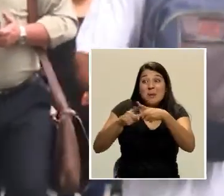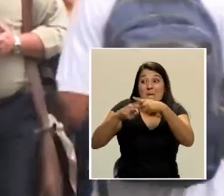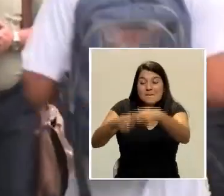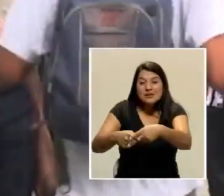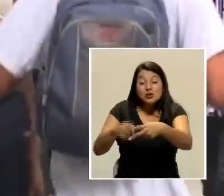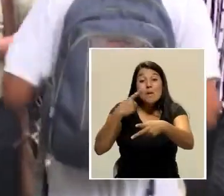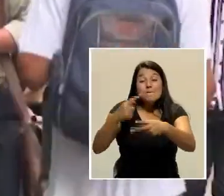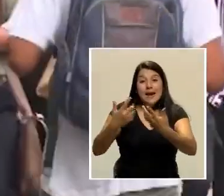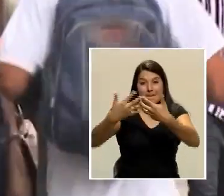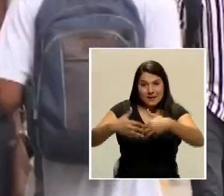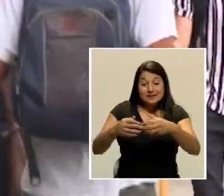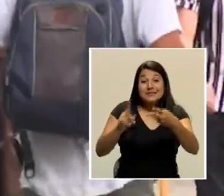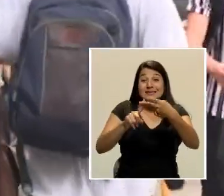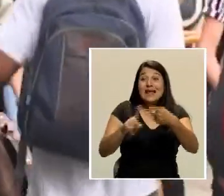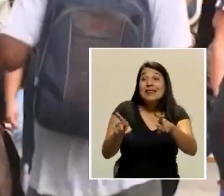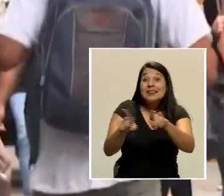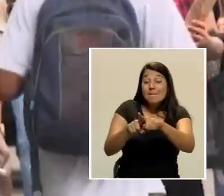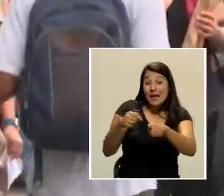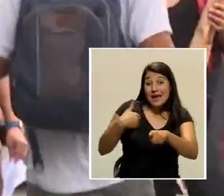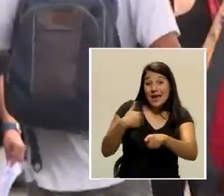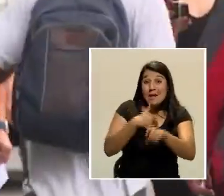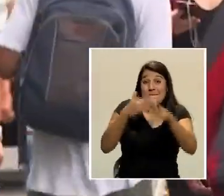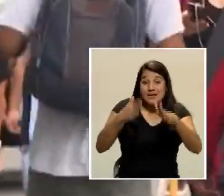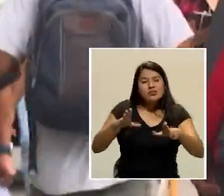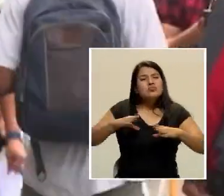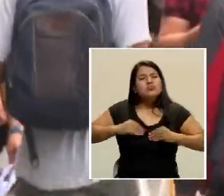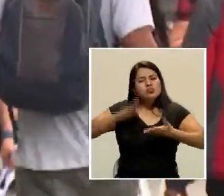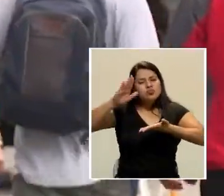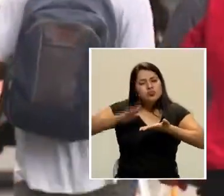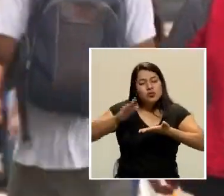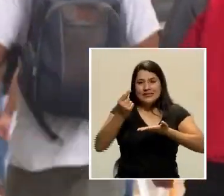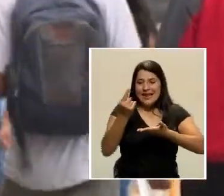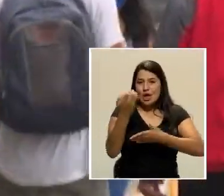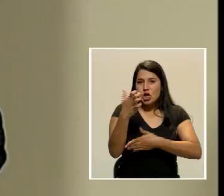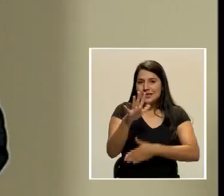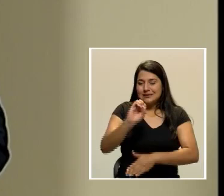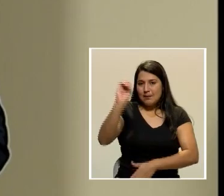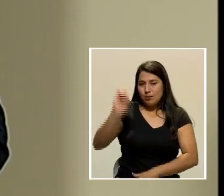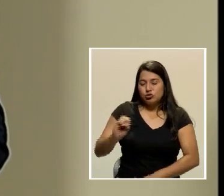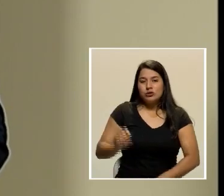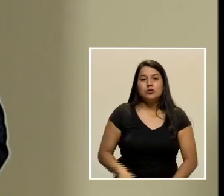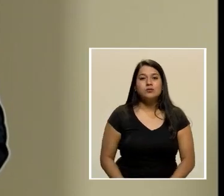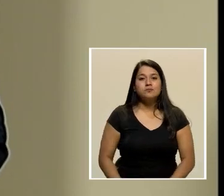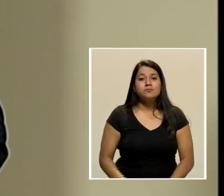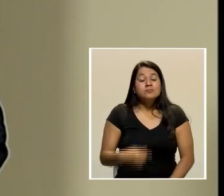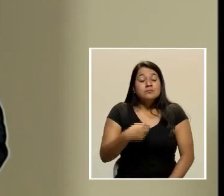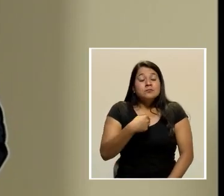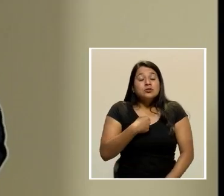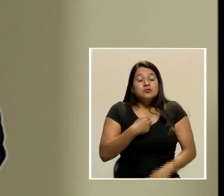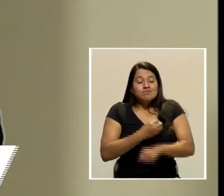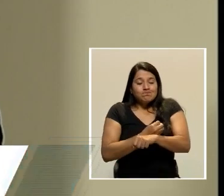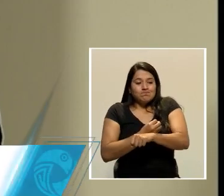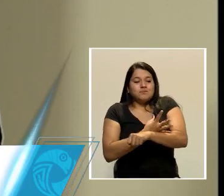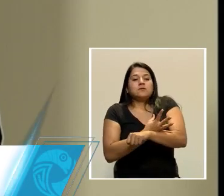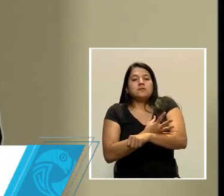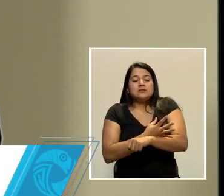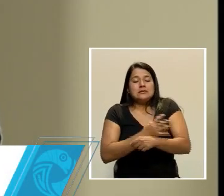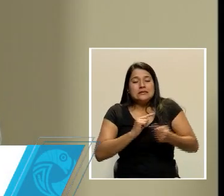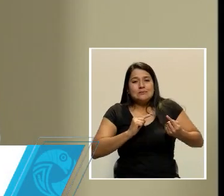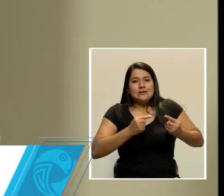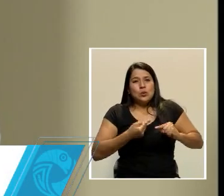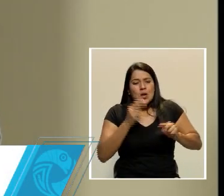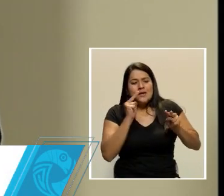Comisión Económica para América Latina, CEPAL, señalaron que no se puede tener una activación económica plena. El mandatario anunció un